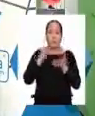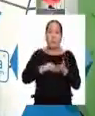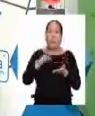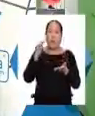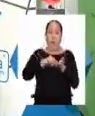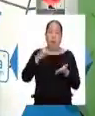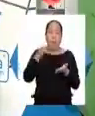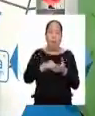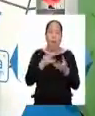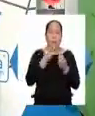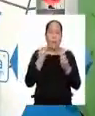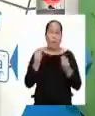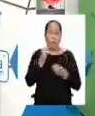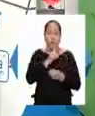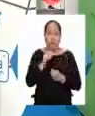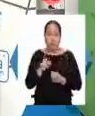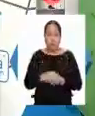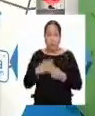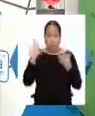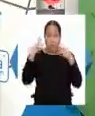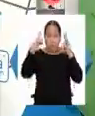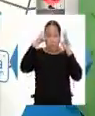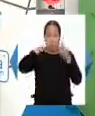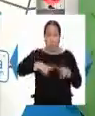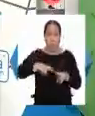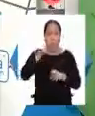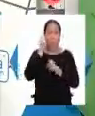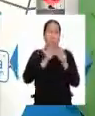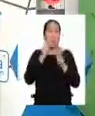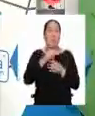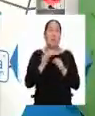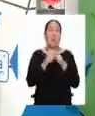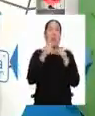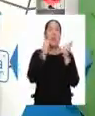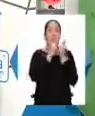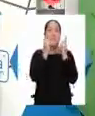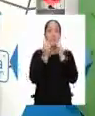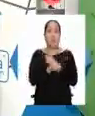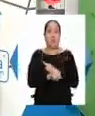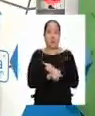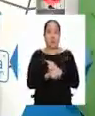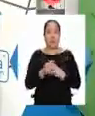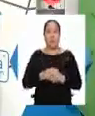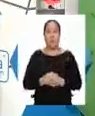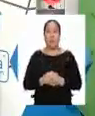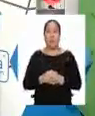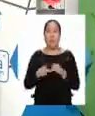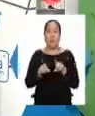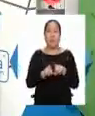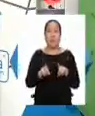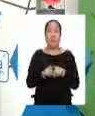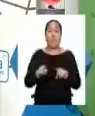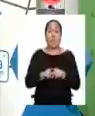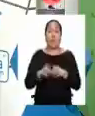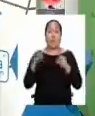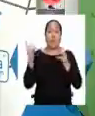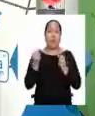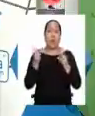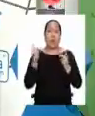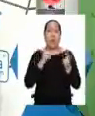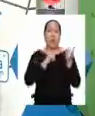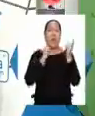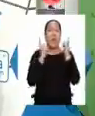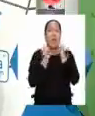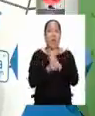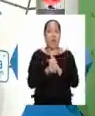Como hemos visto en la nota, el ser humano es capaz de hacer grandes cambios en el planeta. Y además, hasta es capaz de acelerar o